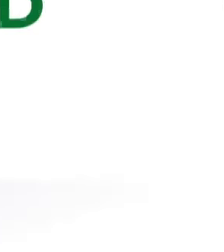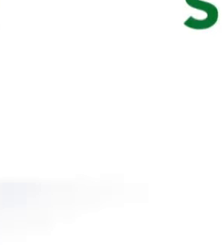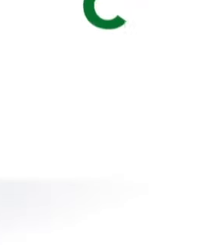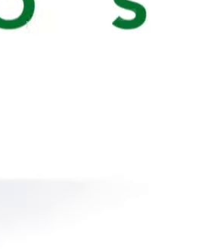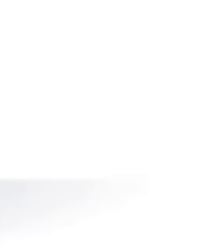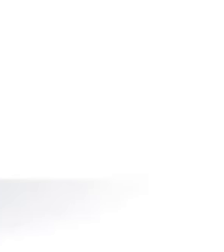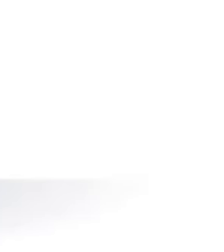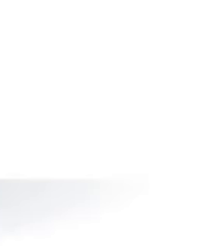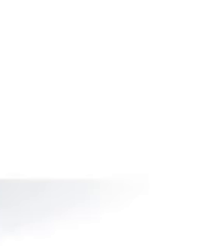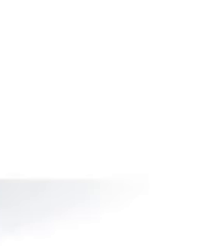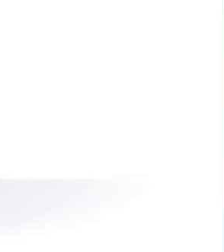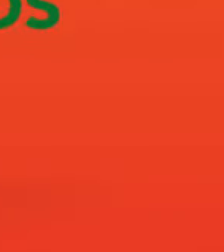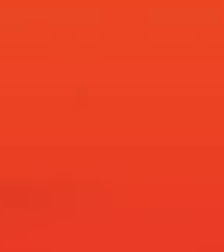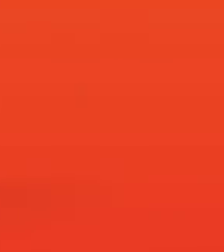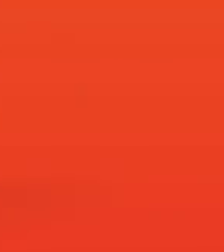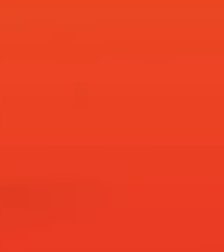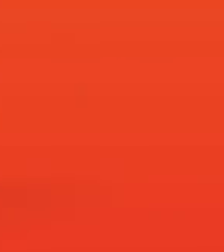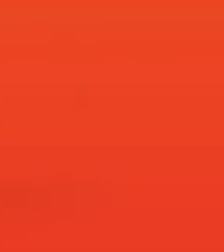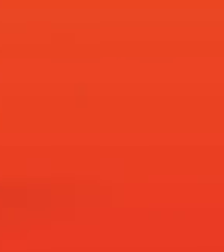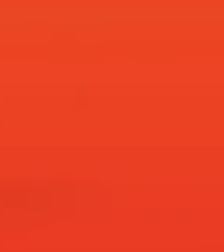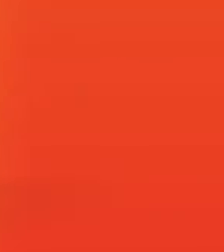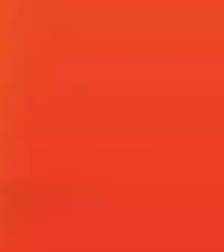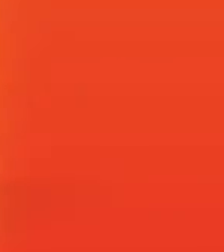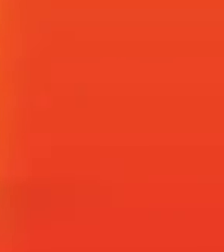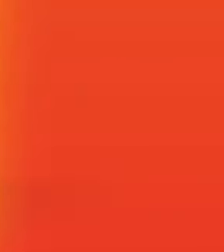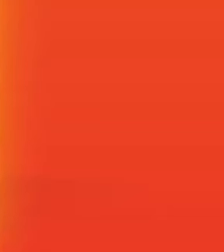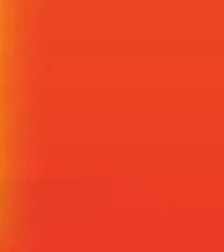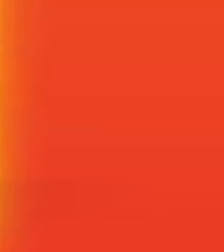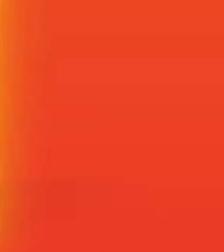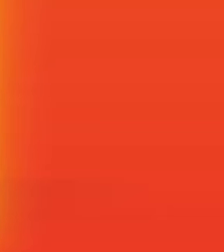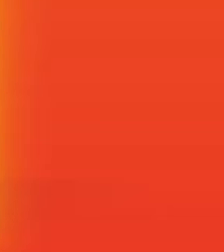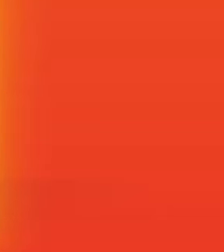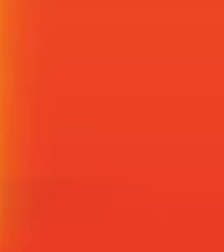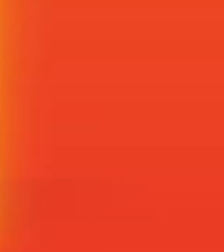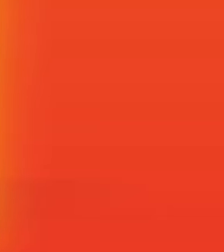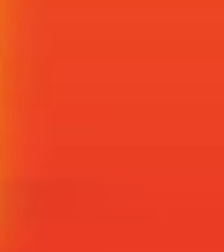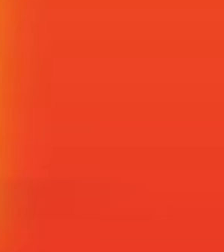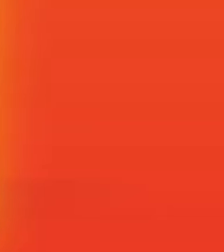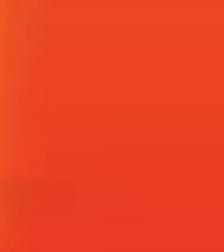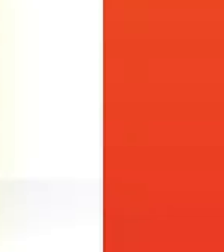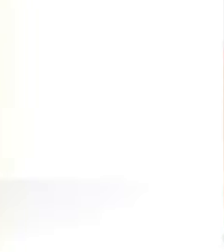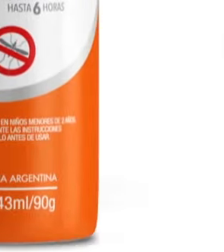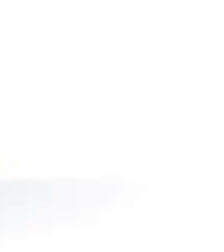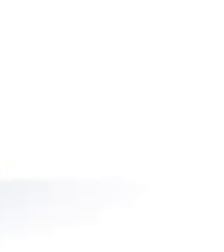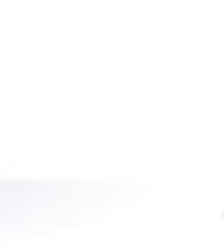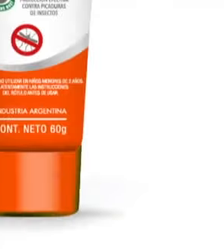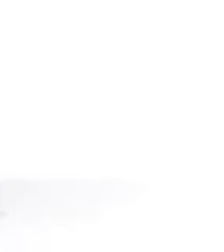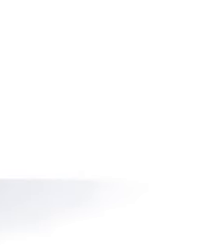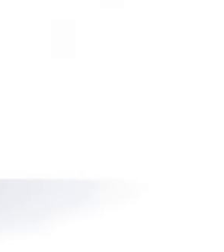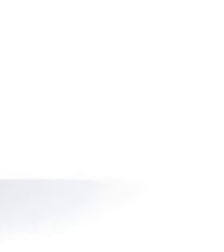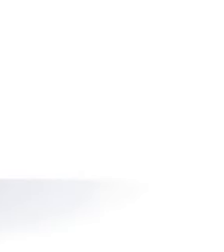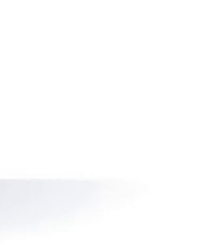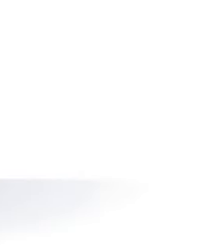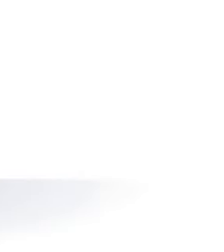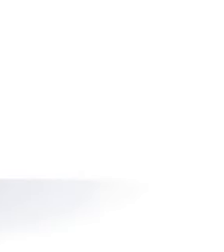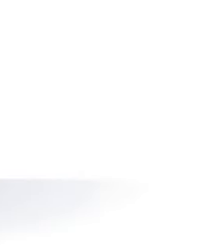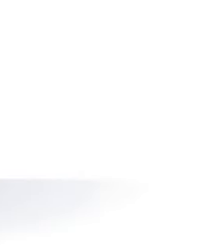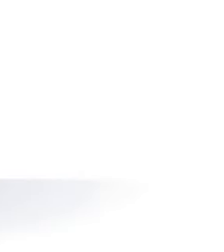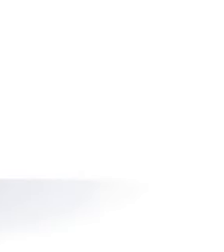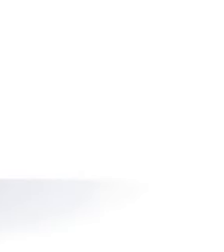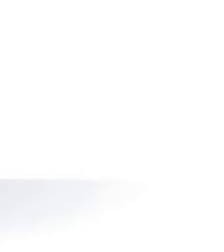su nuevo repelente de insectos en aerosol. Su fórmula de larga duración protege hasta 6 horas de los mosquitos y contiene glicerina para cuidar tu piel. Descubrí